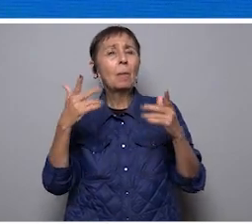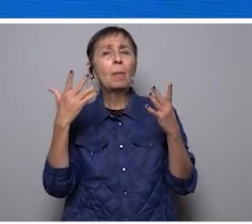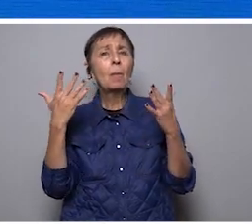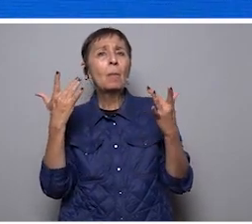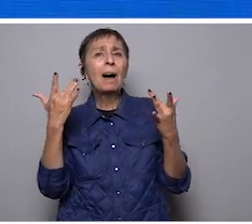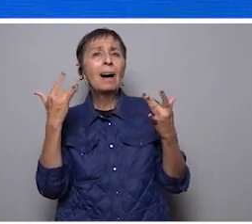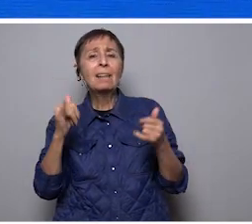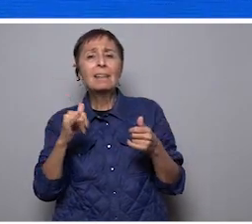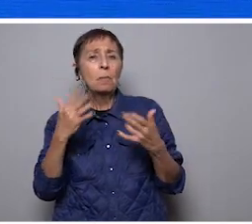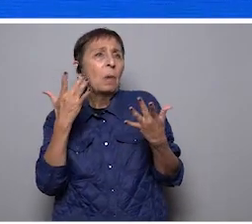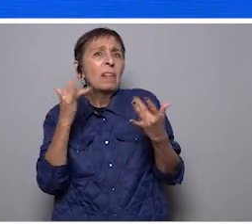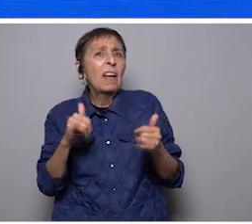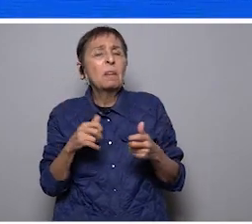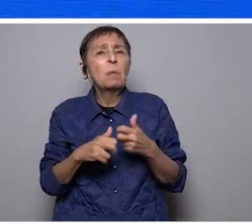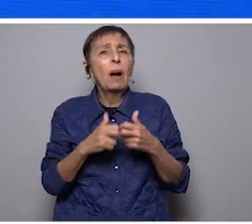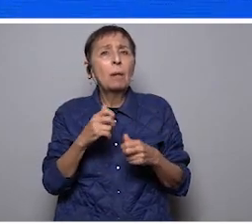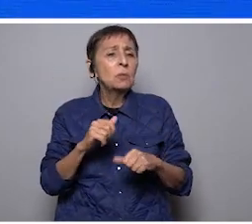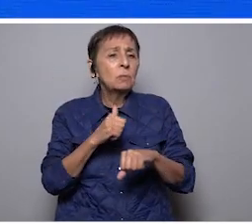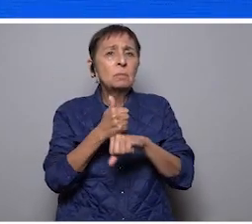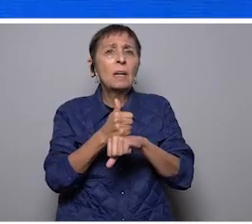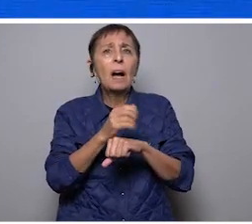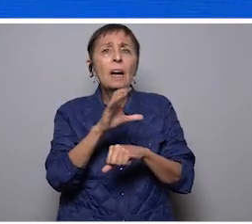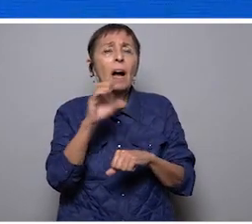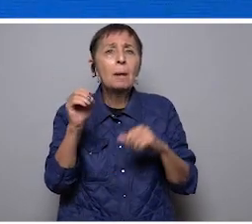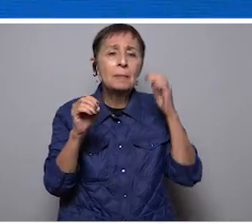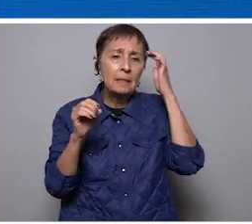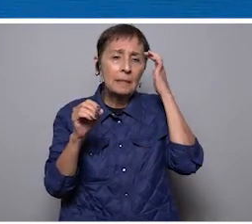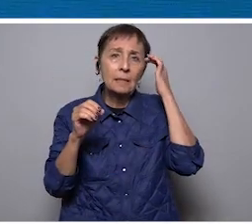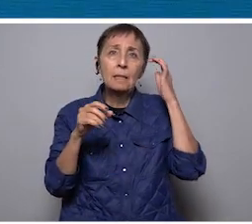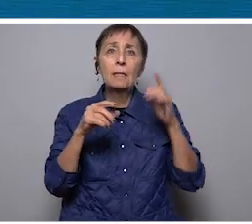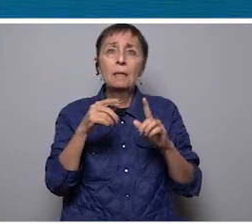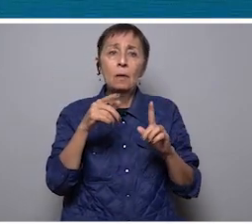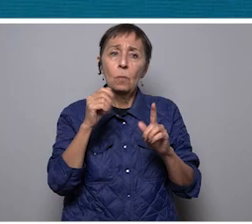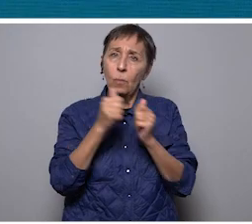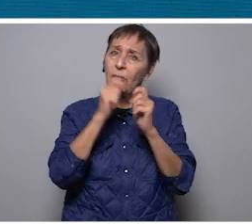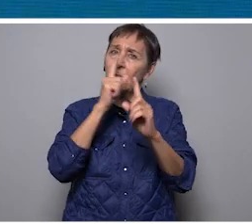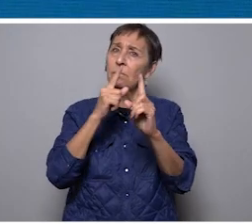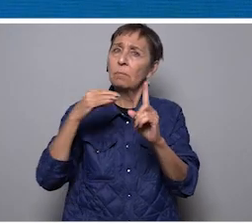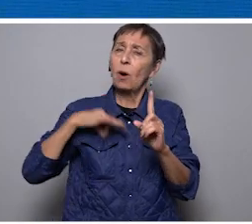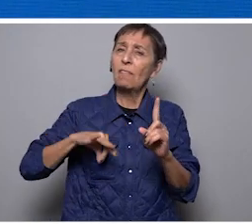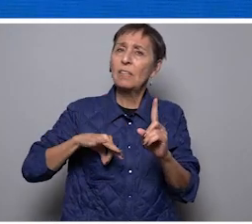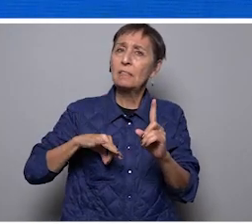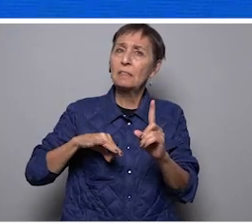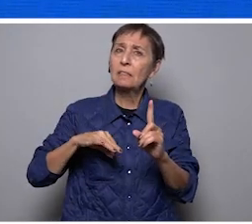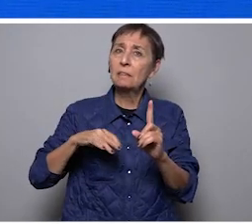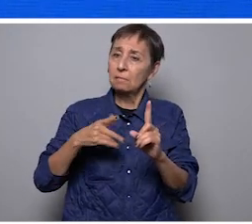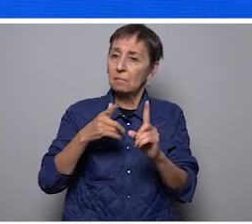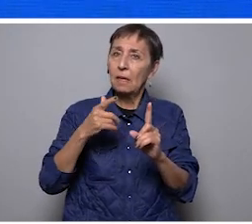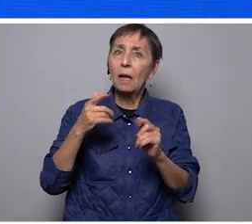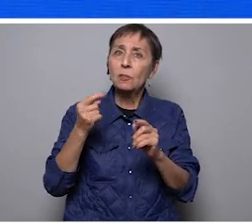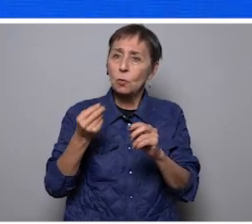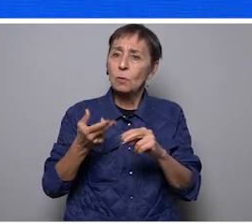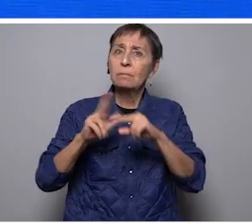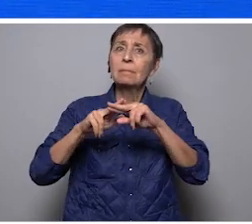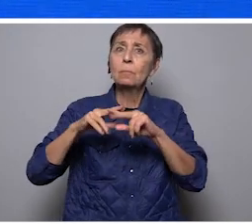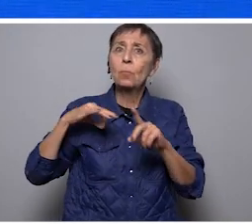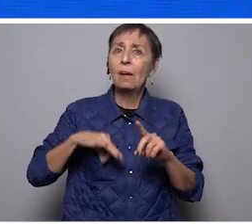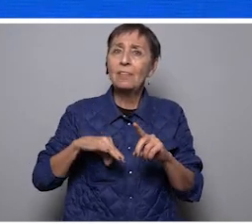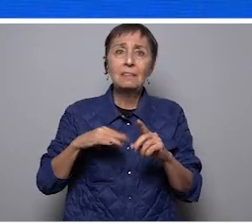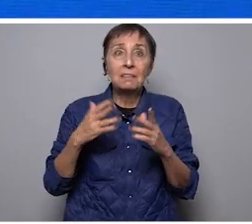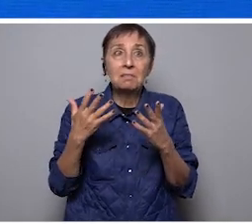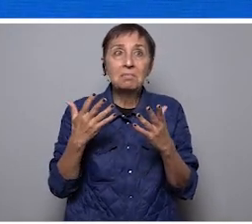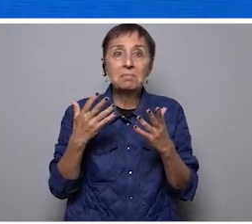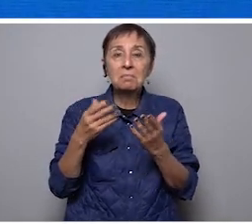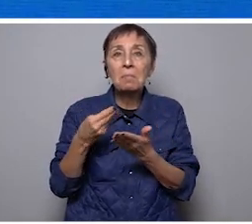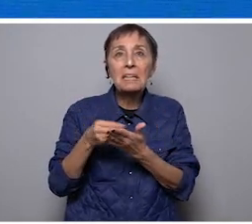con fines de lucro no digo de rentabilidad solamente sino de lucro a un espacio local tú pediste que no se seamos